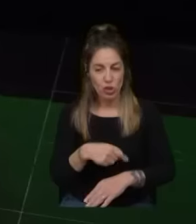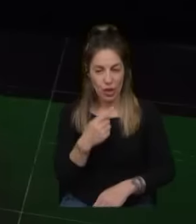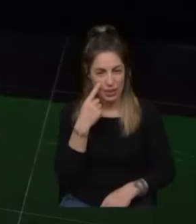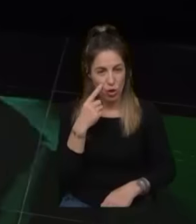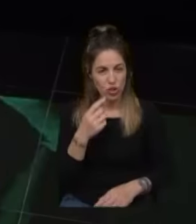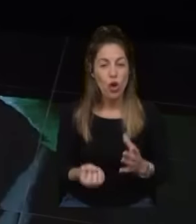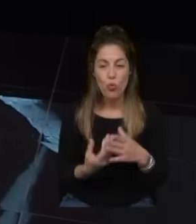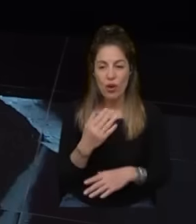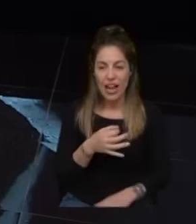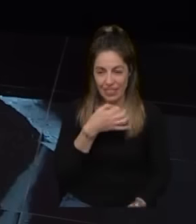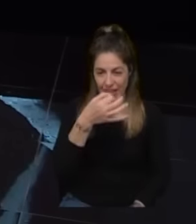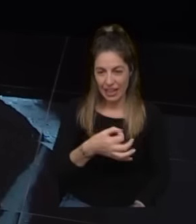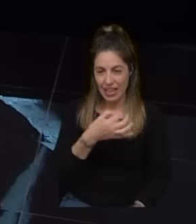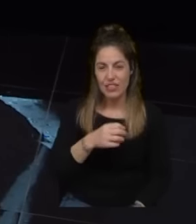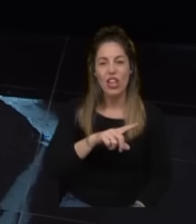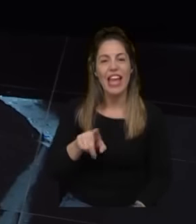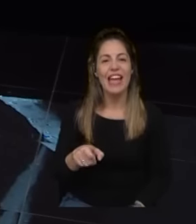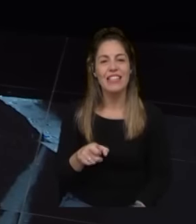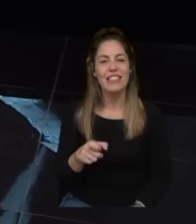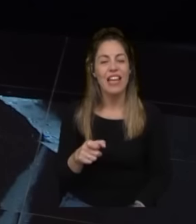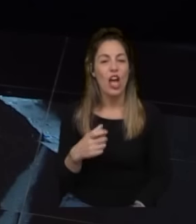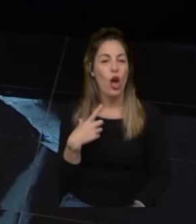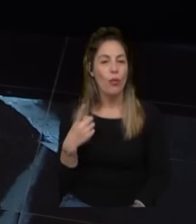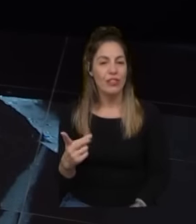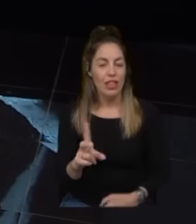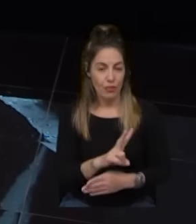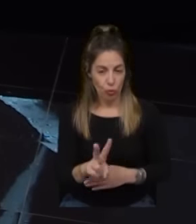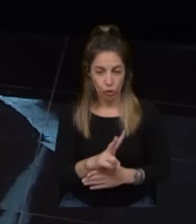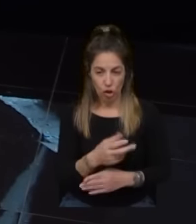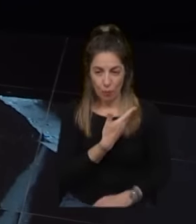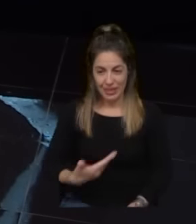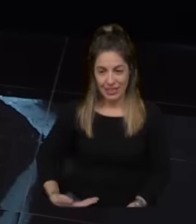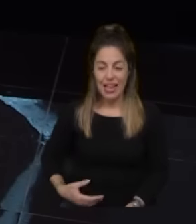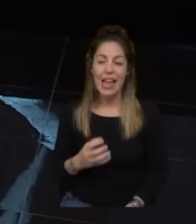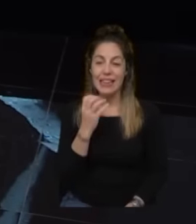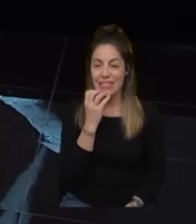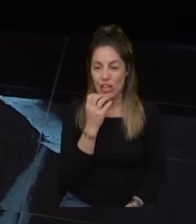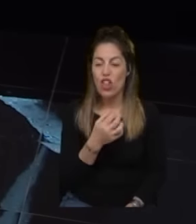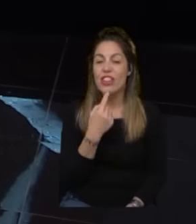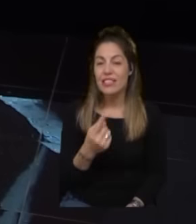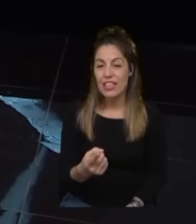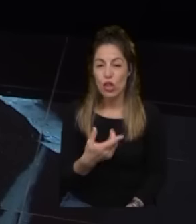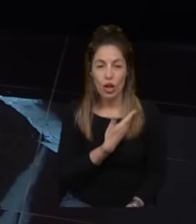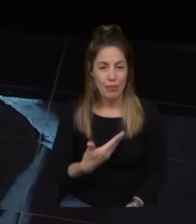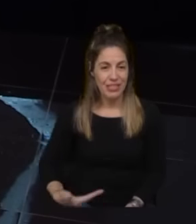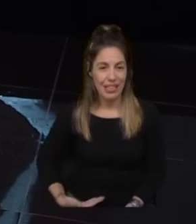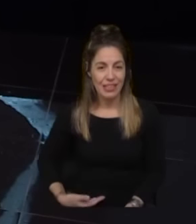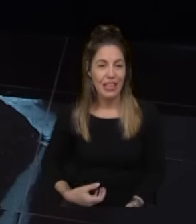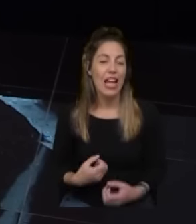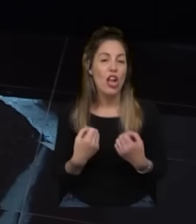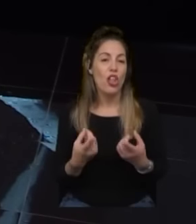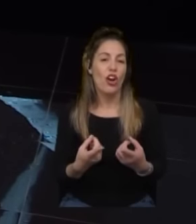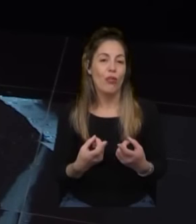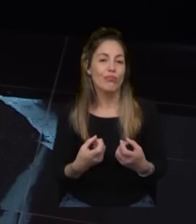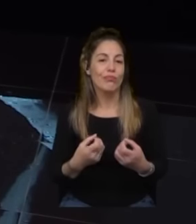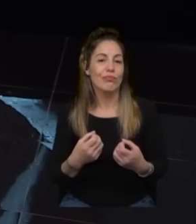nuevas declaraciones del ex custodio presidencial Alejandro Astesiano, afirmando, entre otras cosas, que el presidente lo dejó